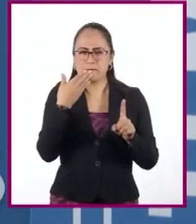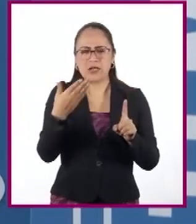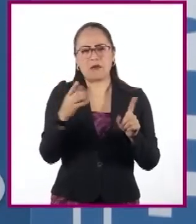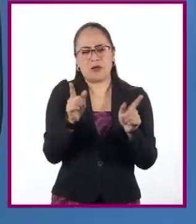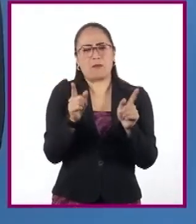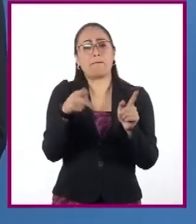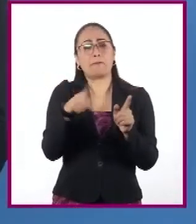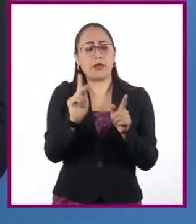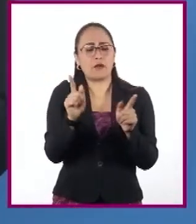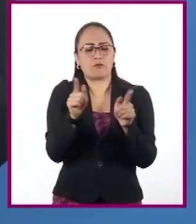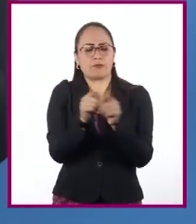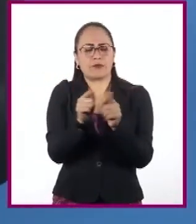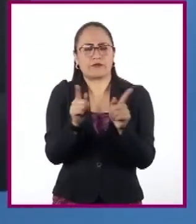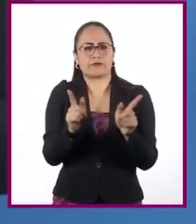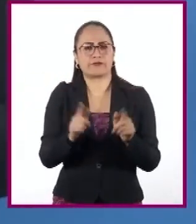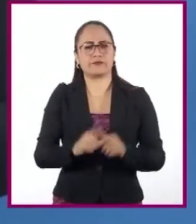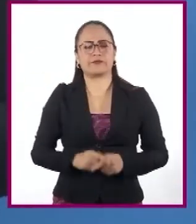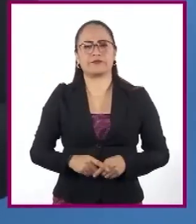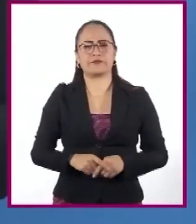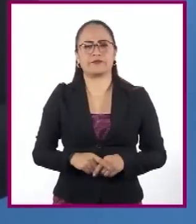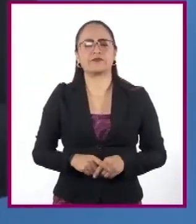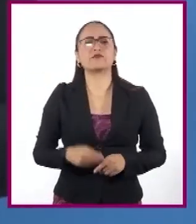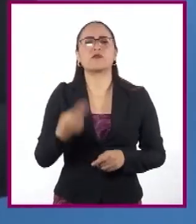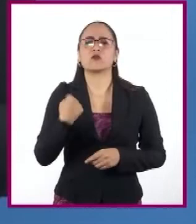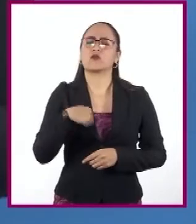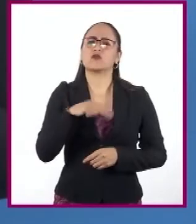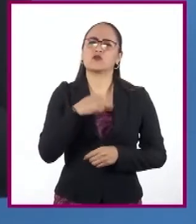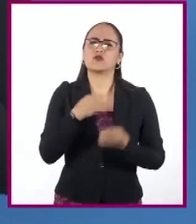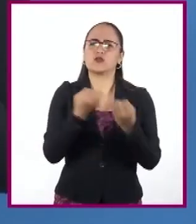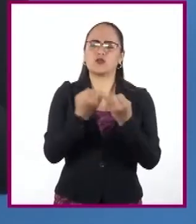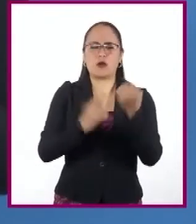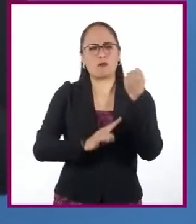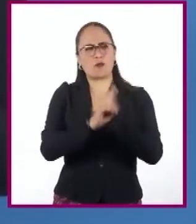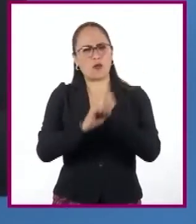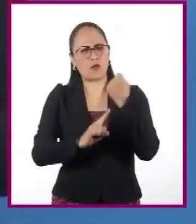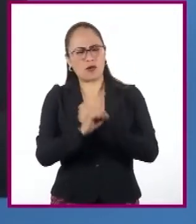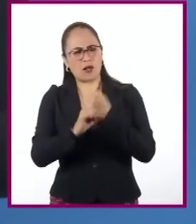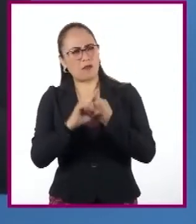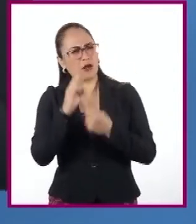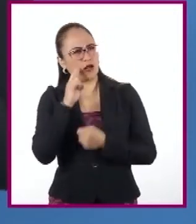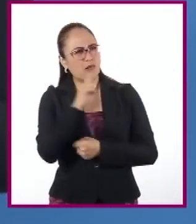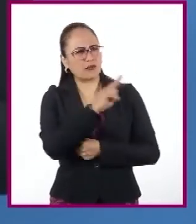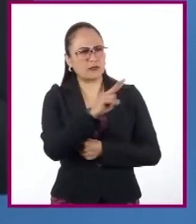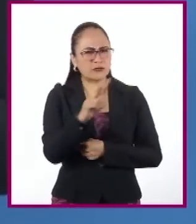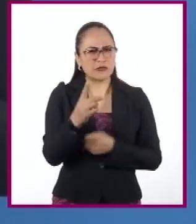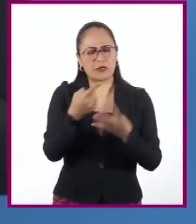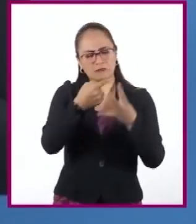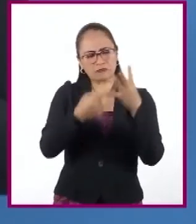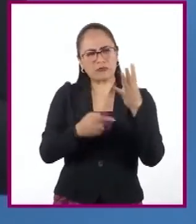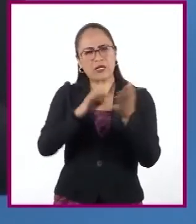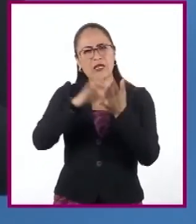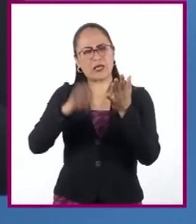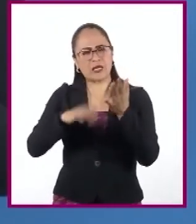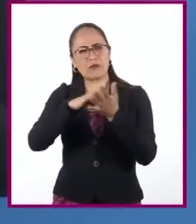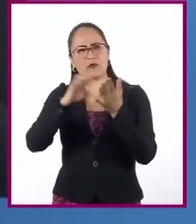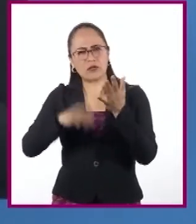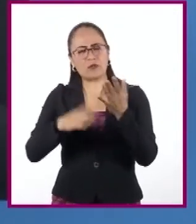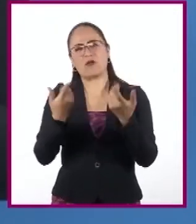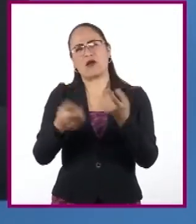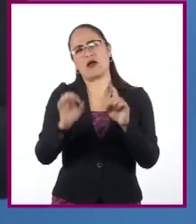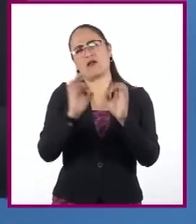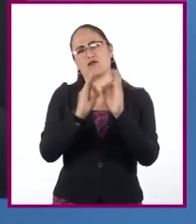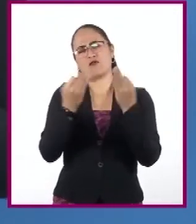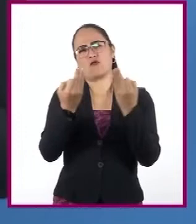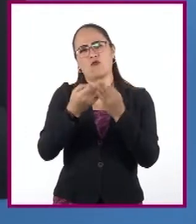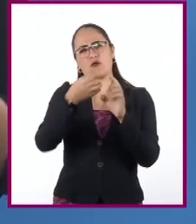breve. Analicemos situaciones problemáticas para representar la información del problema mediante